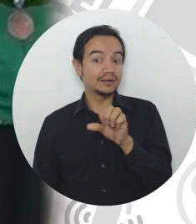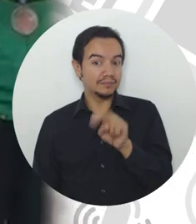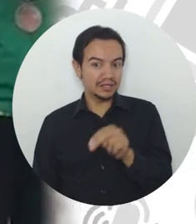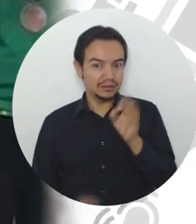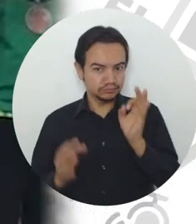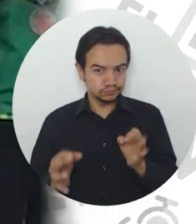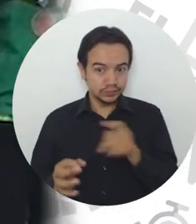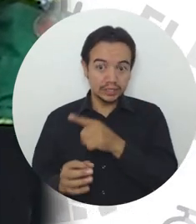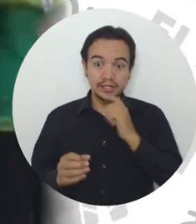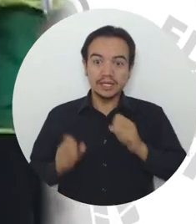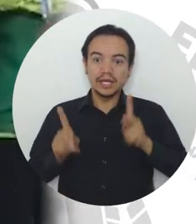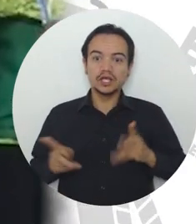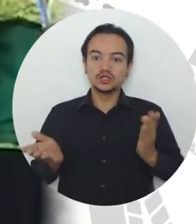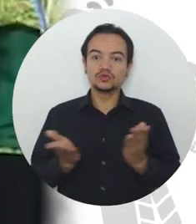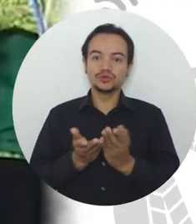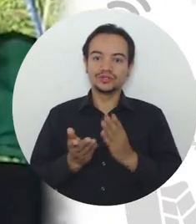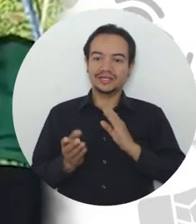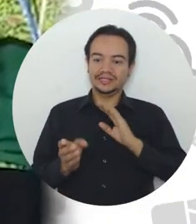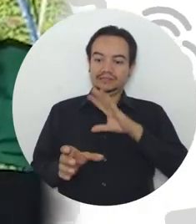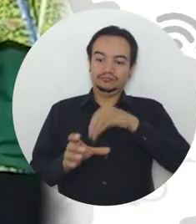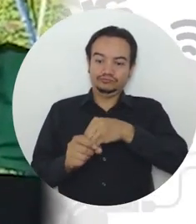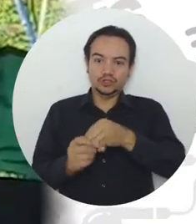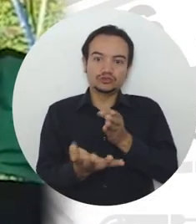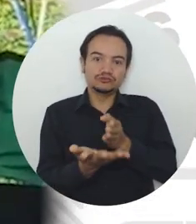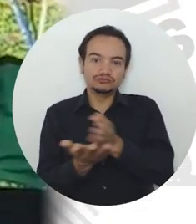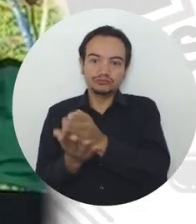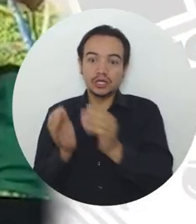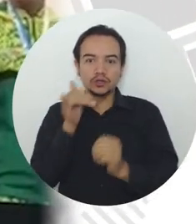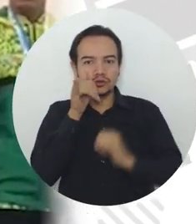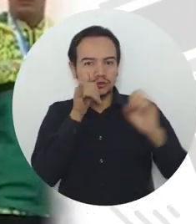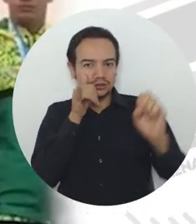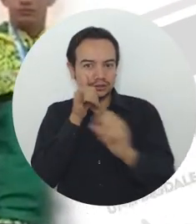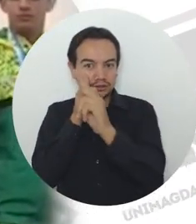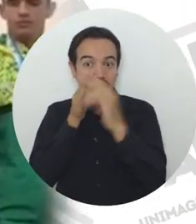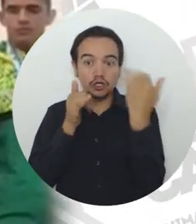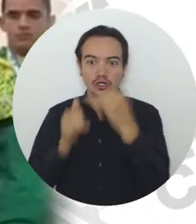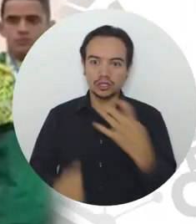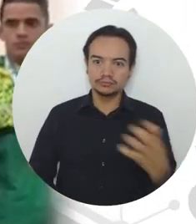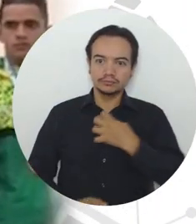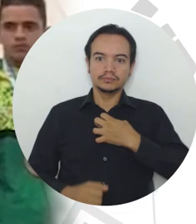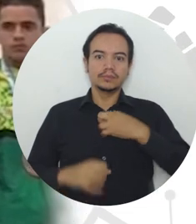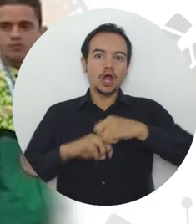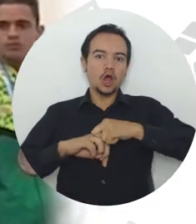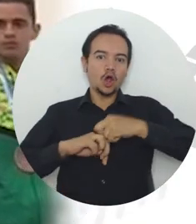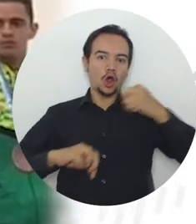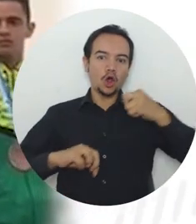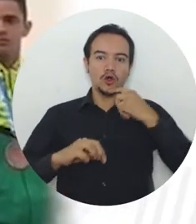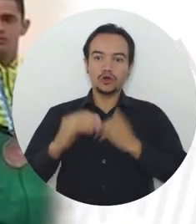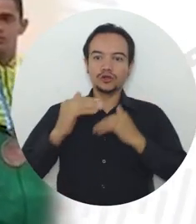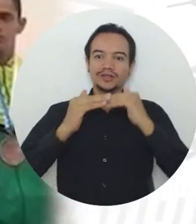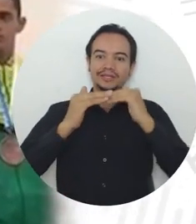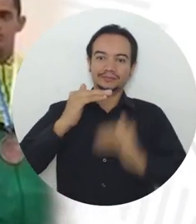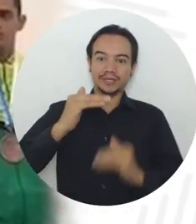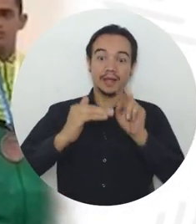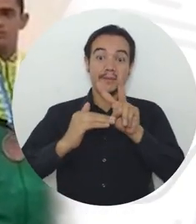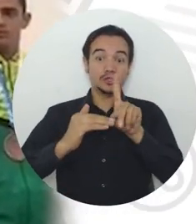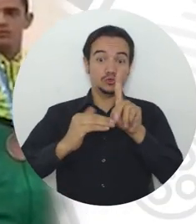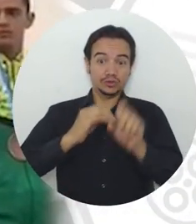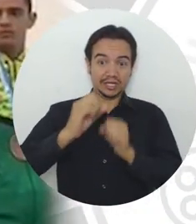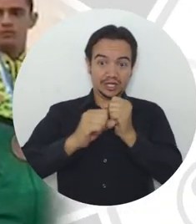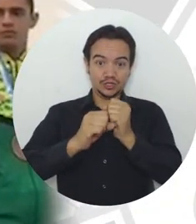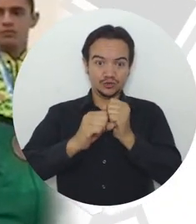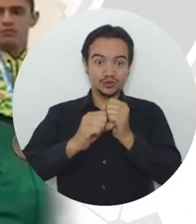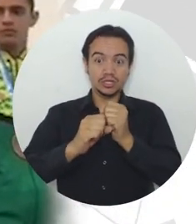Germán Guzmán Suárez, estudiante del programa de Ingeniería Civil, consiguió medalla de oro en la categoría